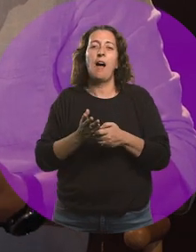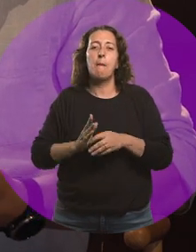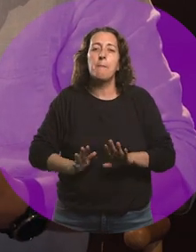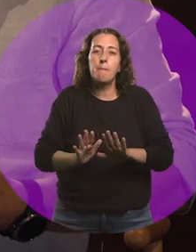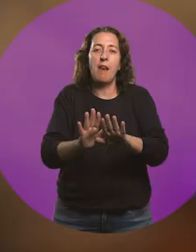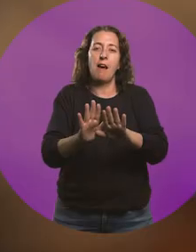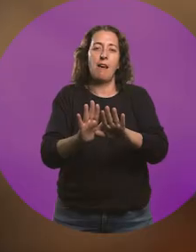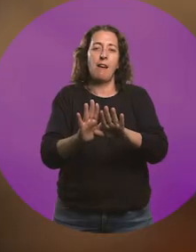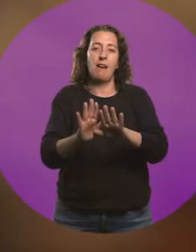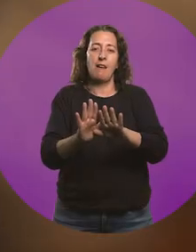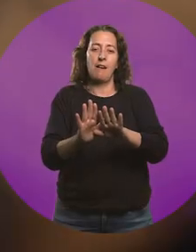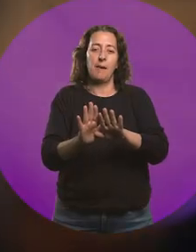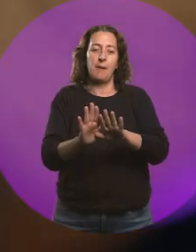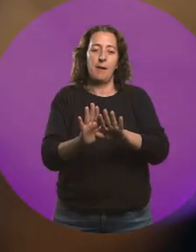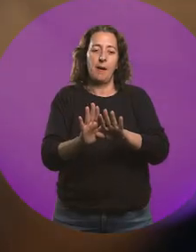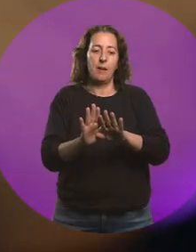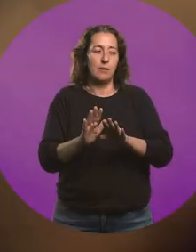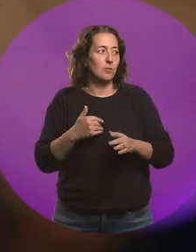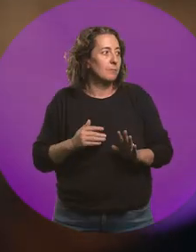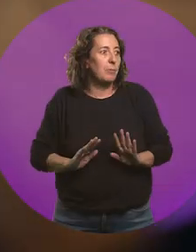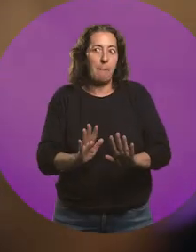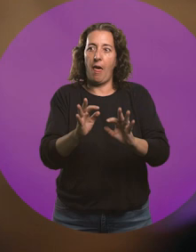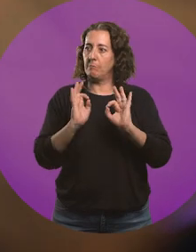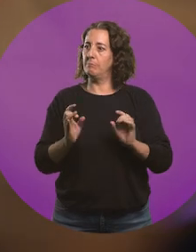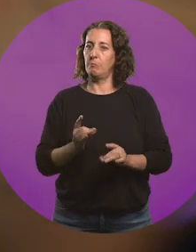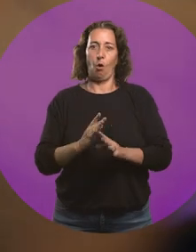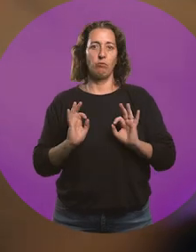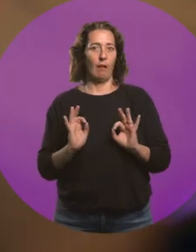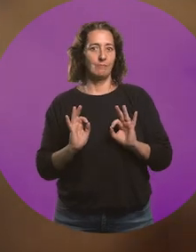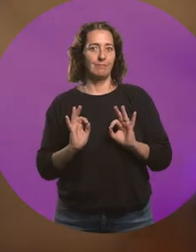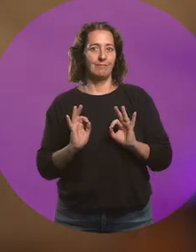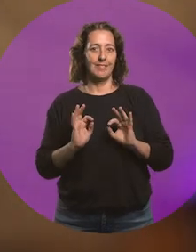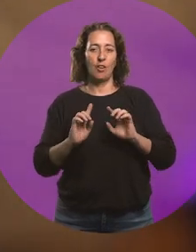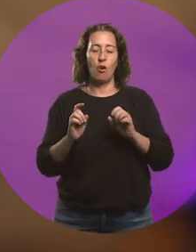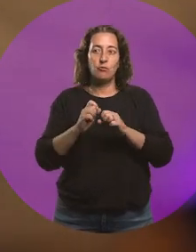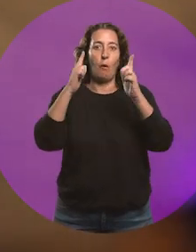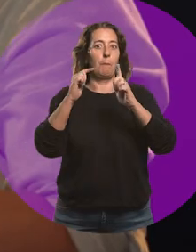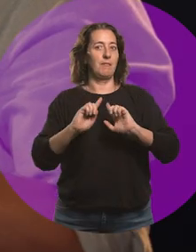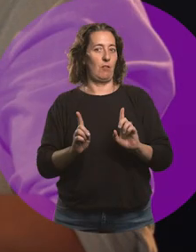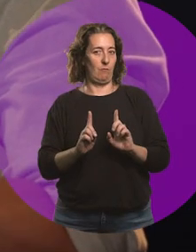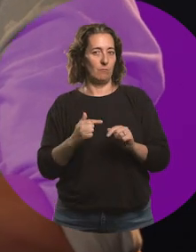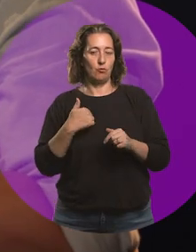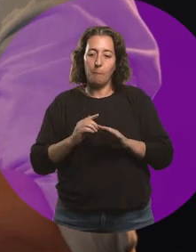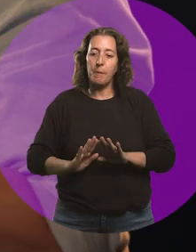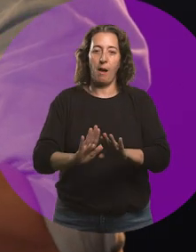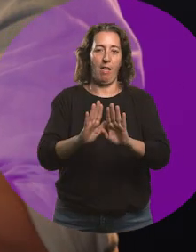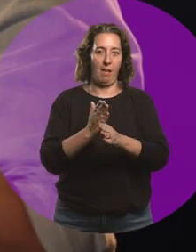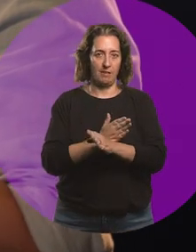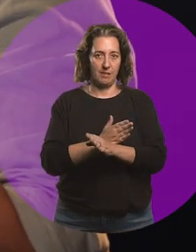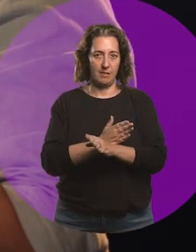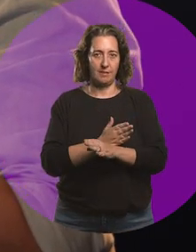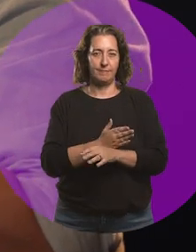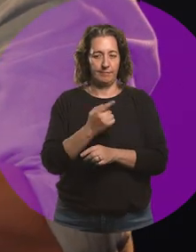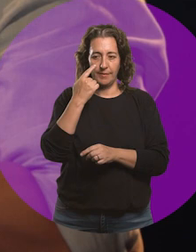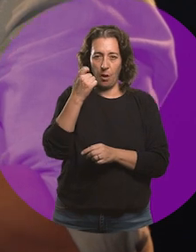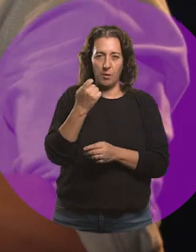prepararme para lo que venga. O sea, como que no me agarre mucho de sorpresa. Identificás esos momentos en